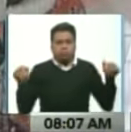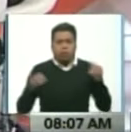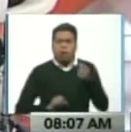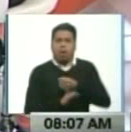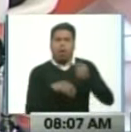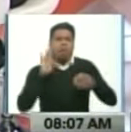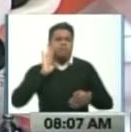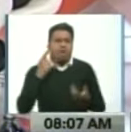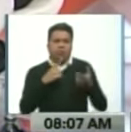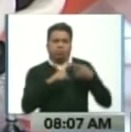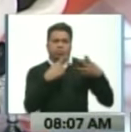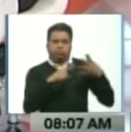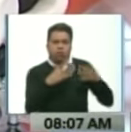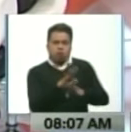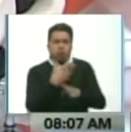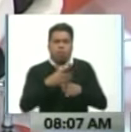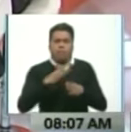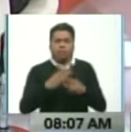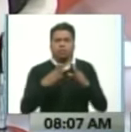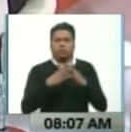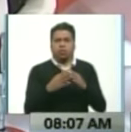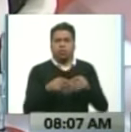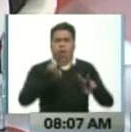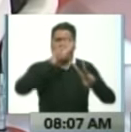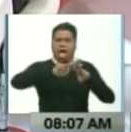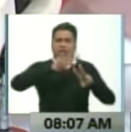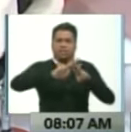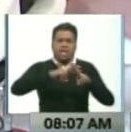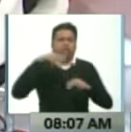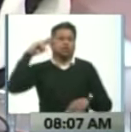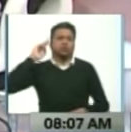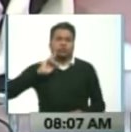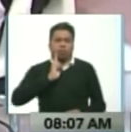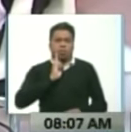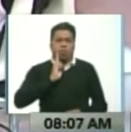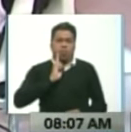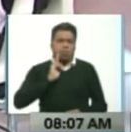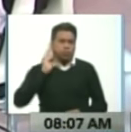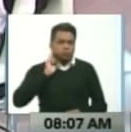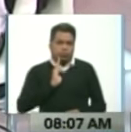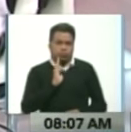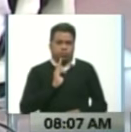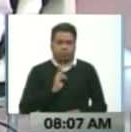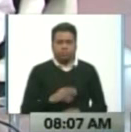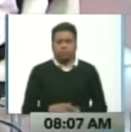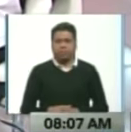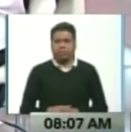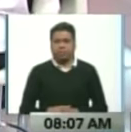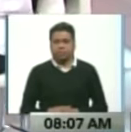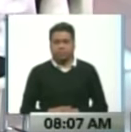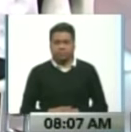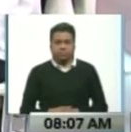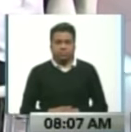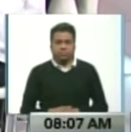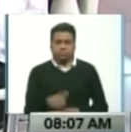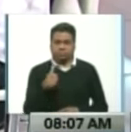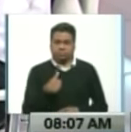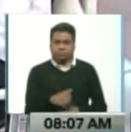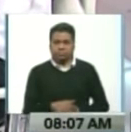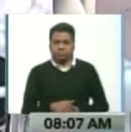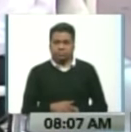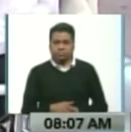dando de compartir nuestro juego, el usar el hashtag Super Bolívar para referirse al videojuego, eso crea tendencia a nivel mundial, ¿no?